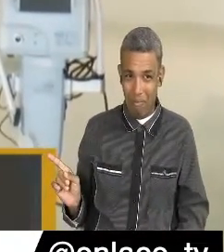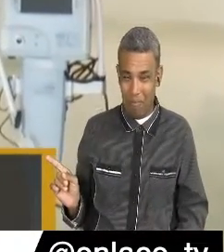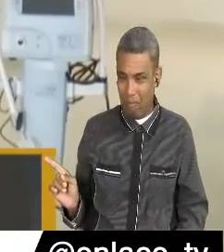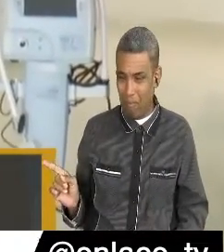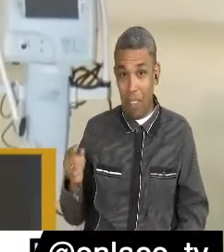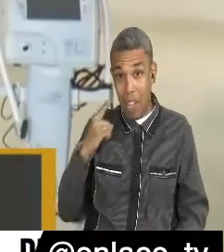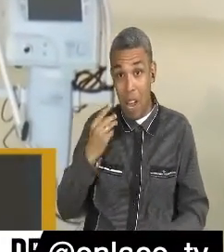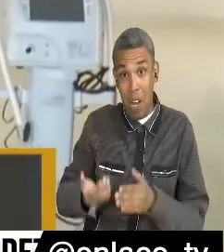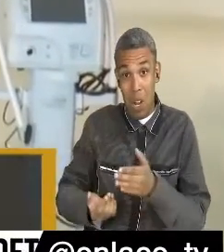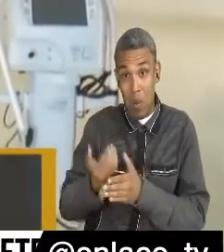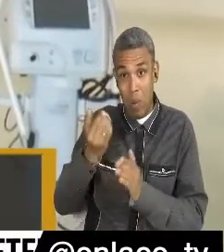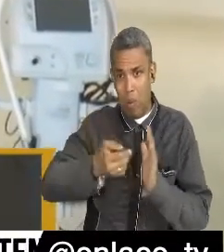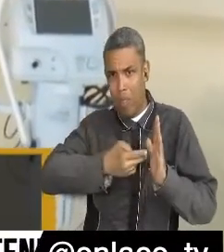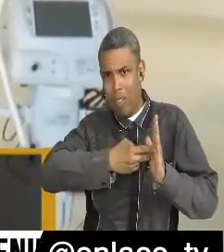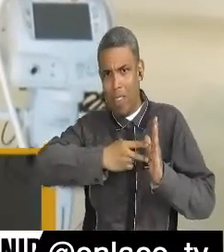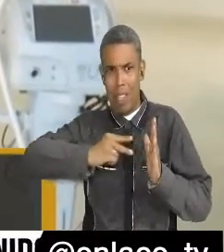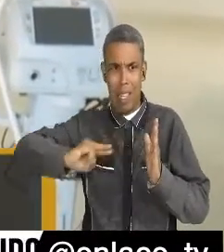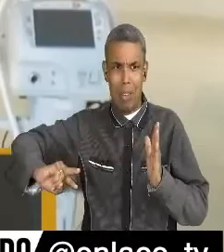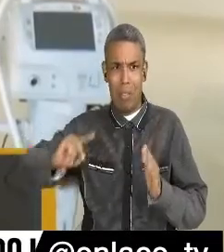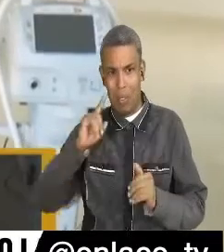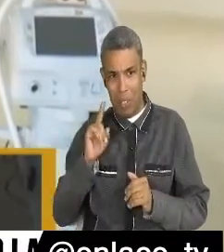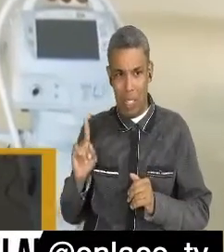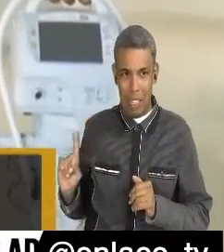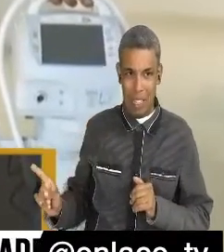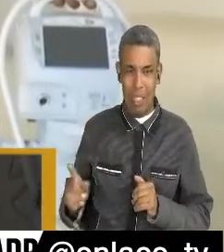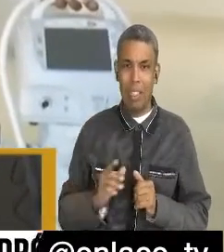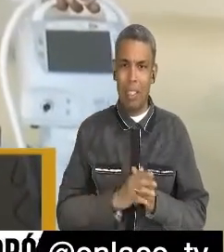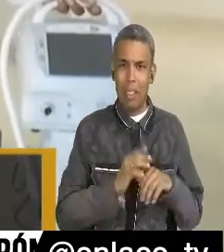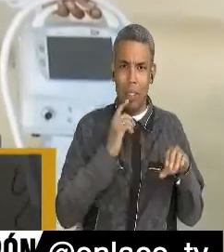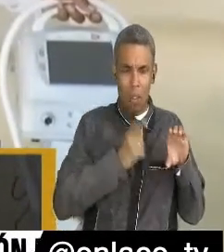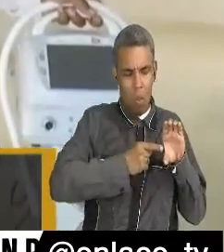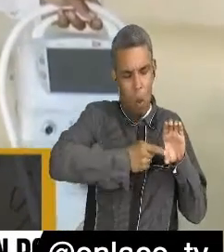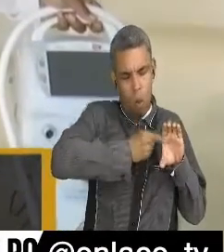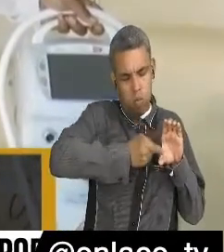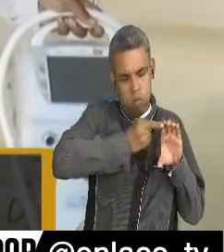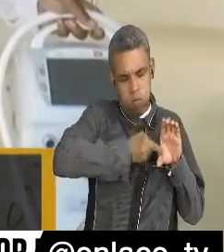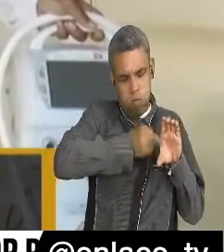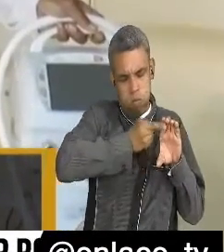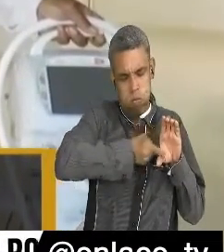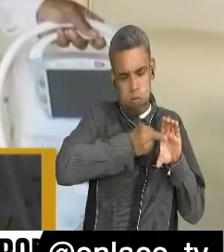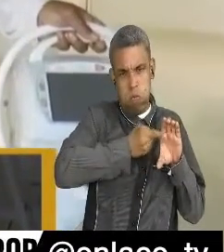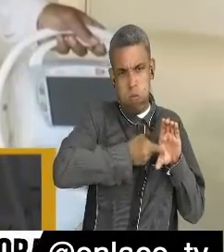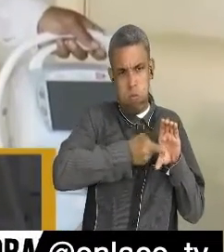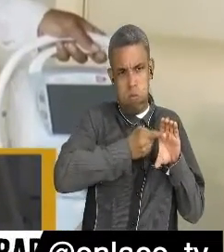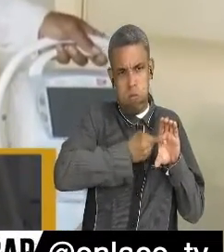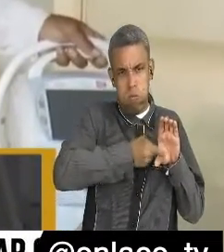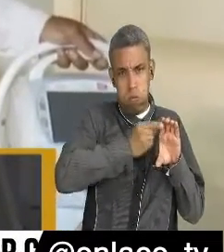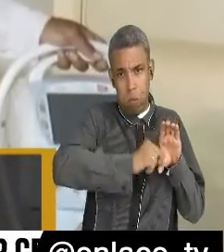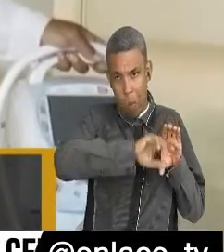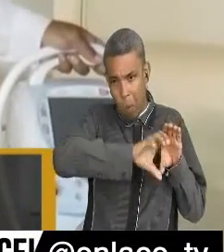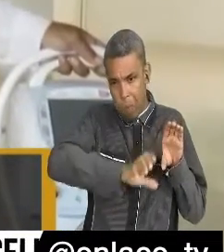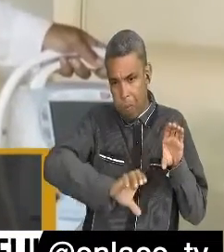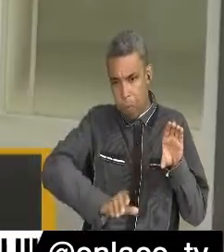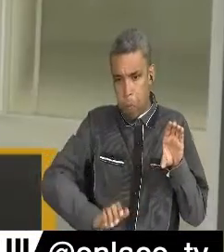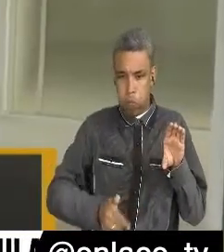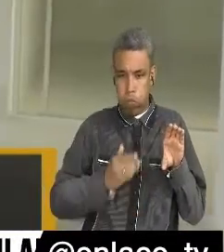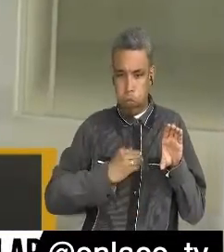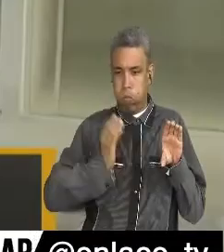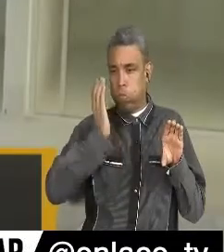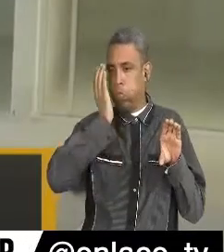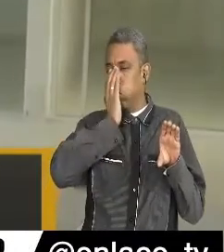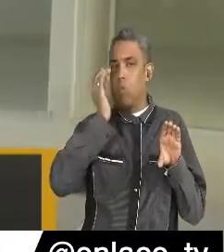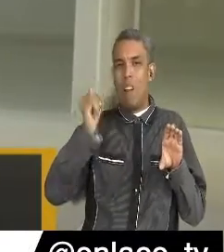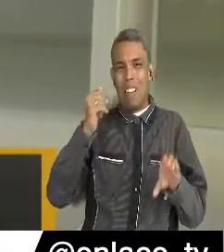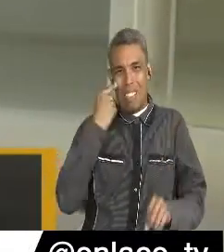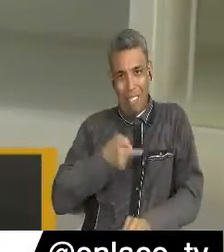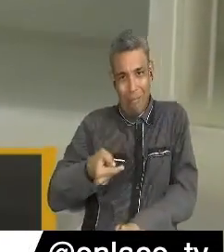cubículos también que tendrá la UCI del Hospital Regional del Magdalena Medio, cuyo inicio de labores se aspira a ceder a partir del 1 de mayo de este año. Desde ya se